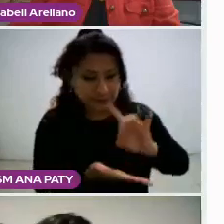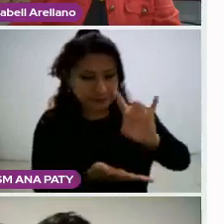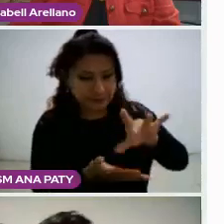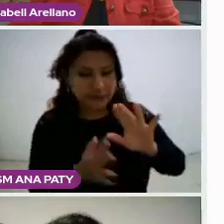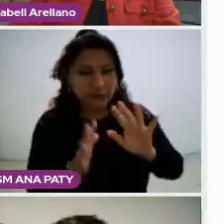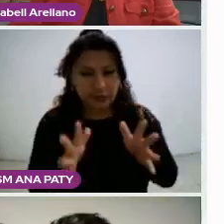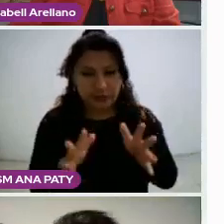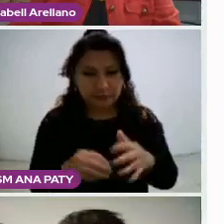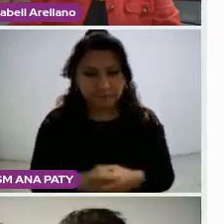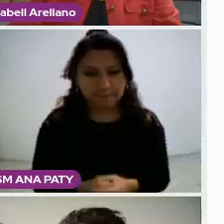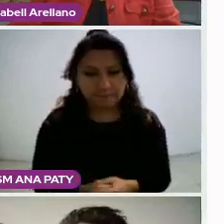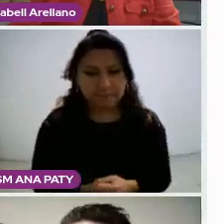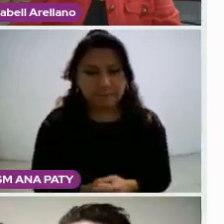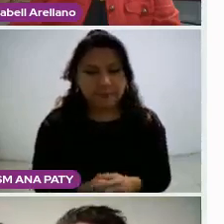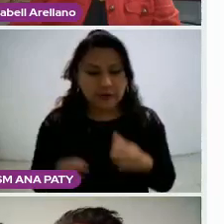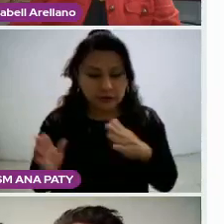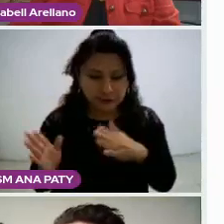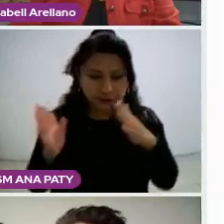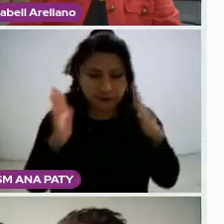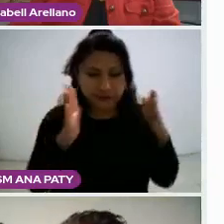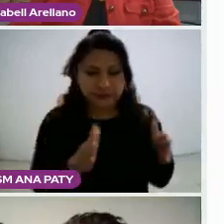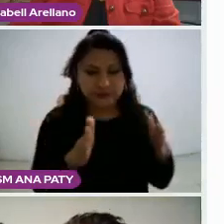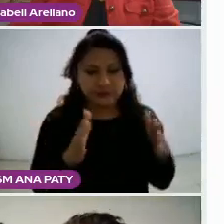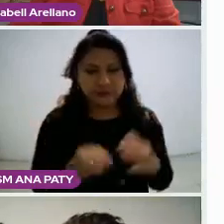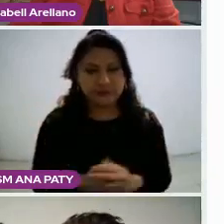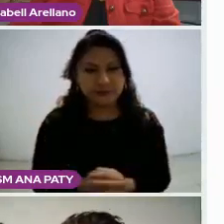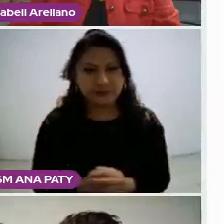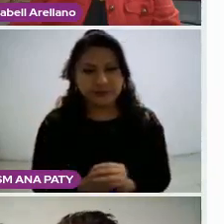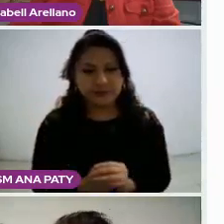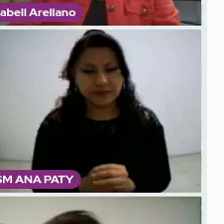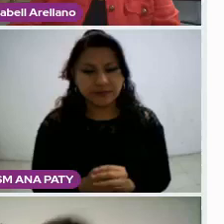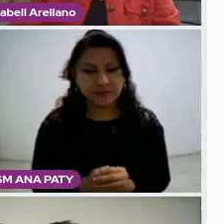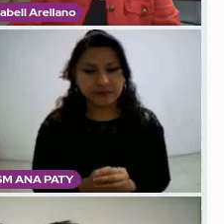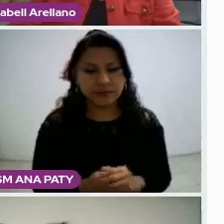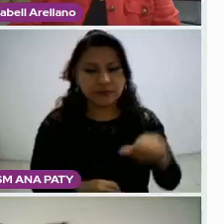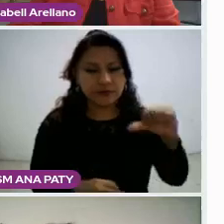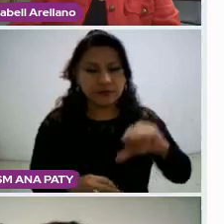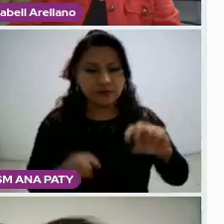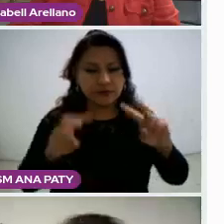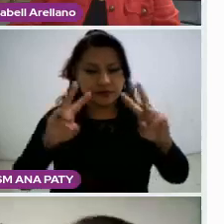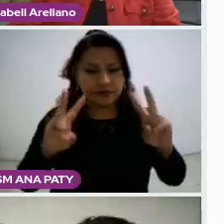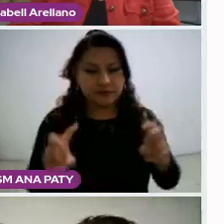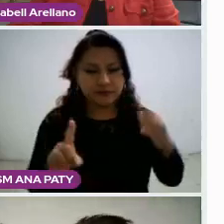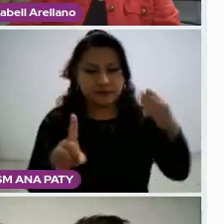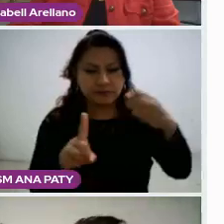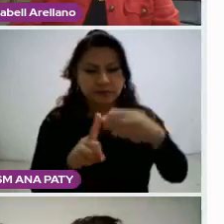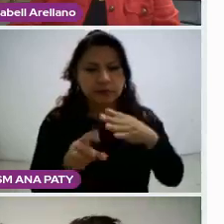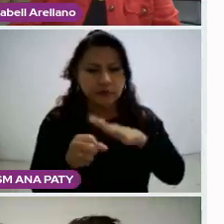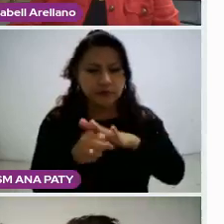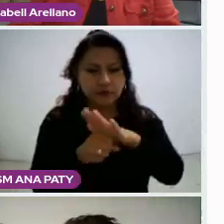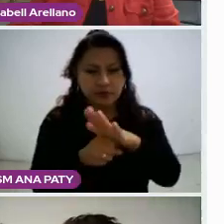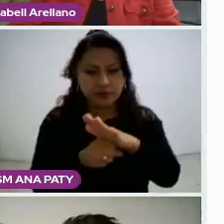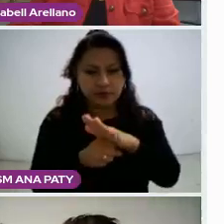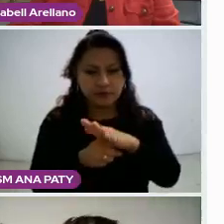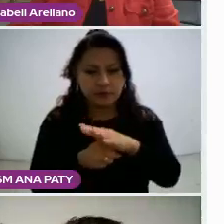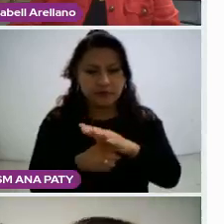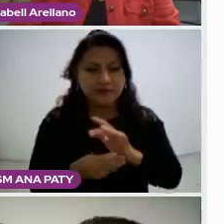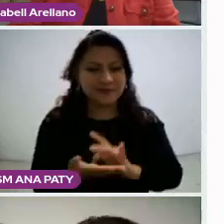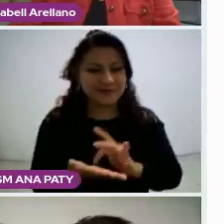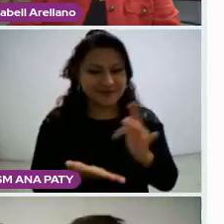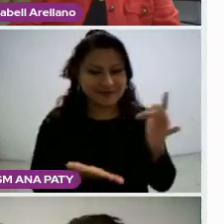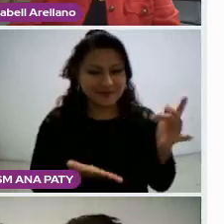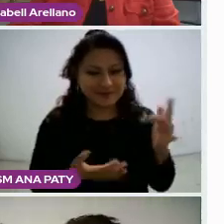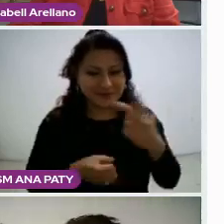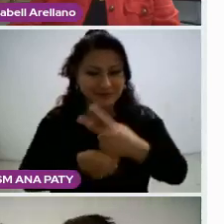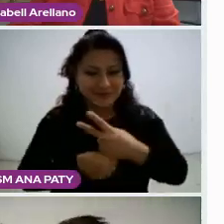de lado esta parte, ¿no? Vamos a hablar de este tema. Gracias nuevamente por la invitación. Me encanta